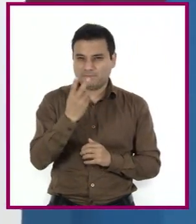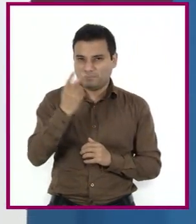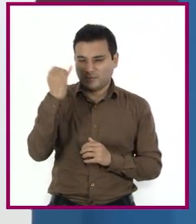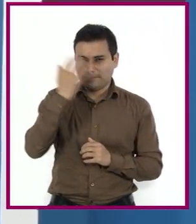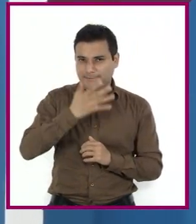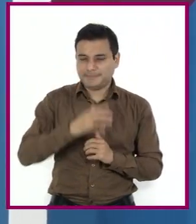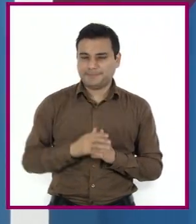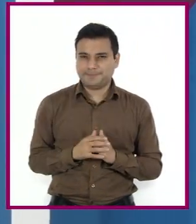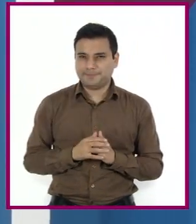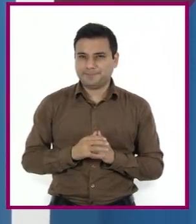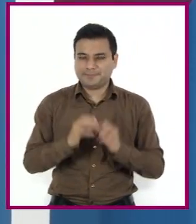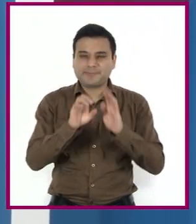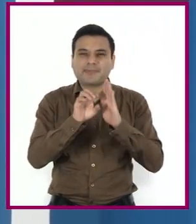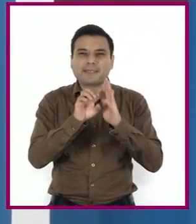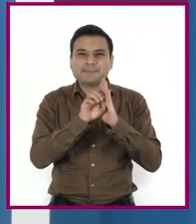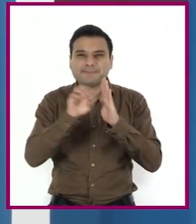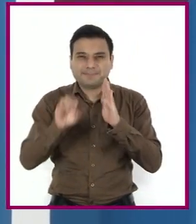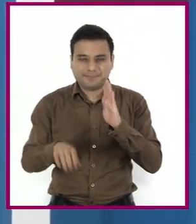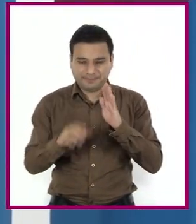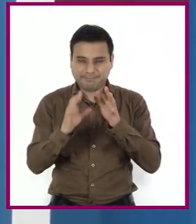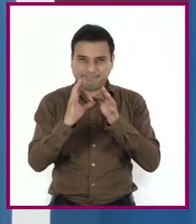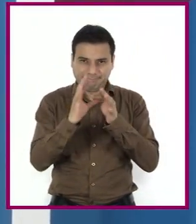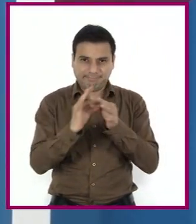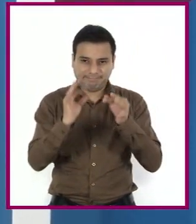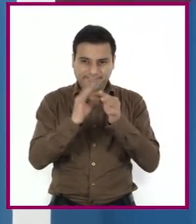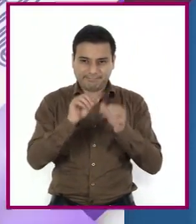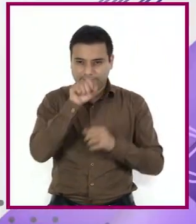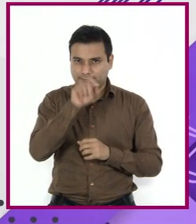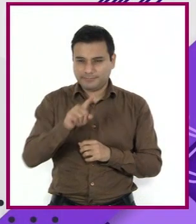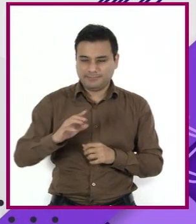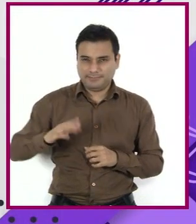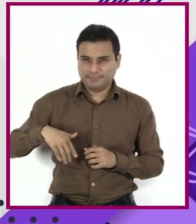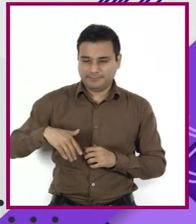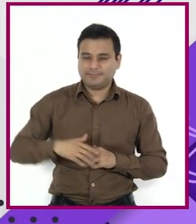nos ayudarán a ejemplificar un poco más el punto anterior.